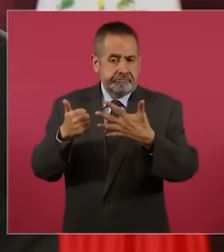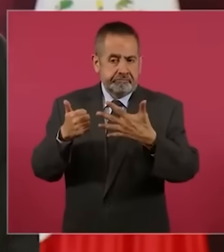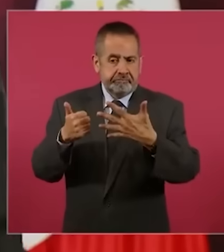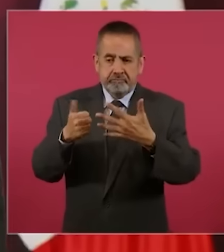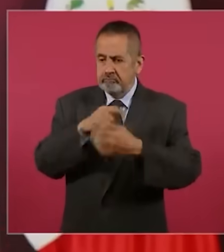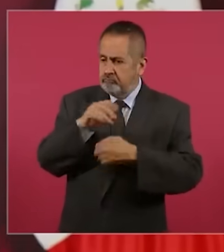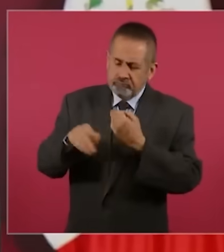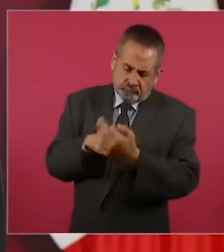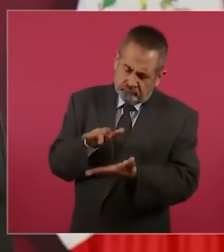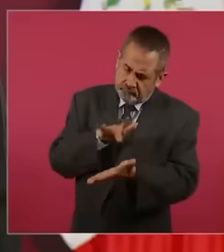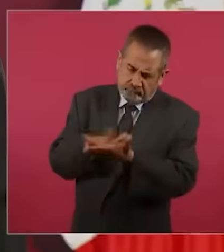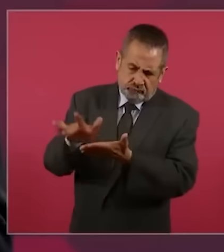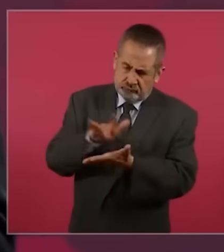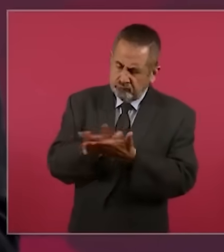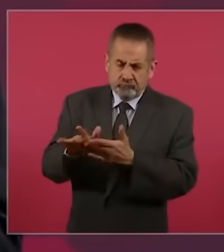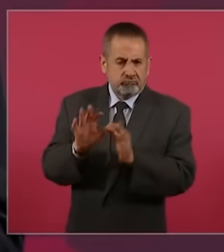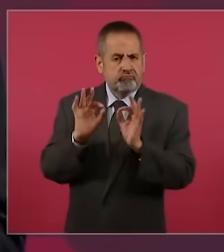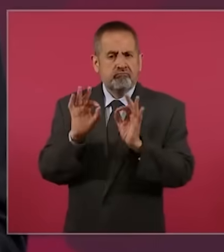apoyaron